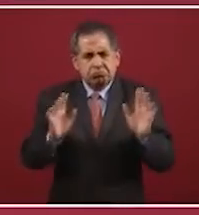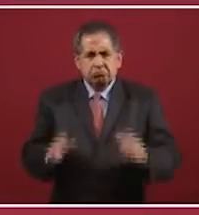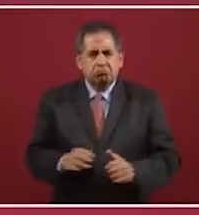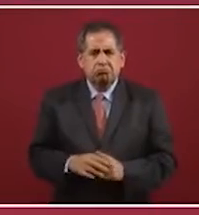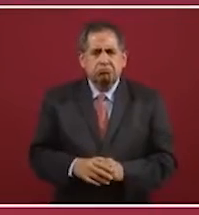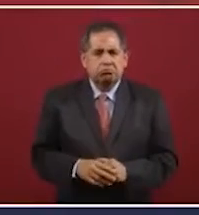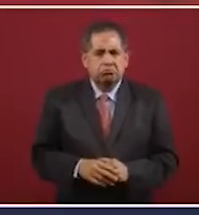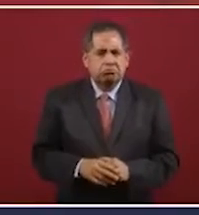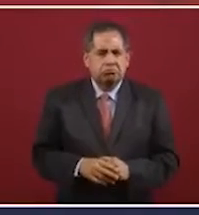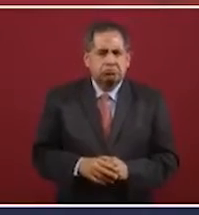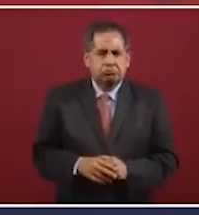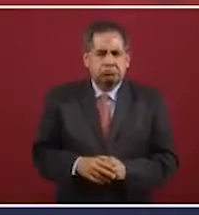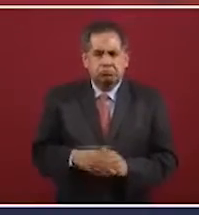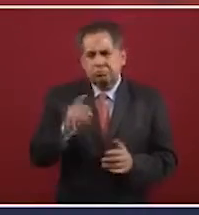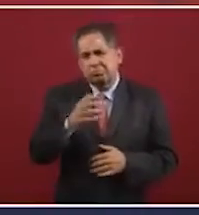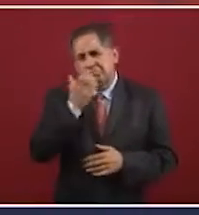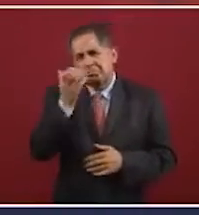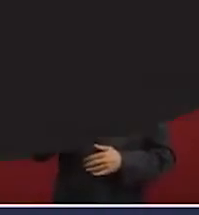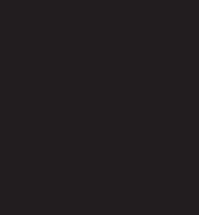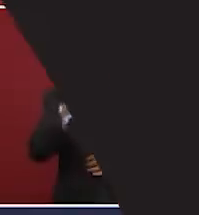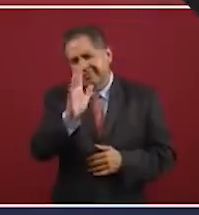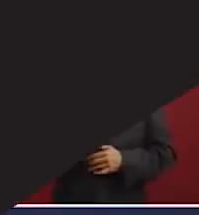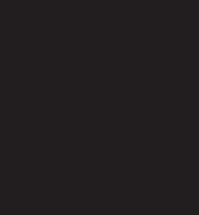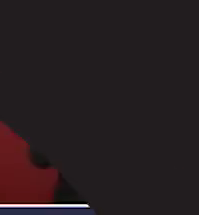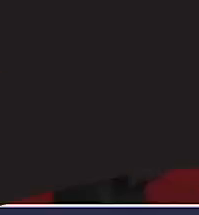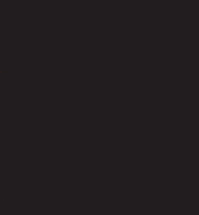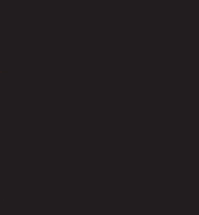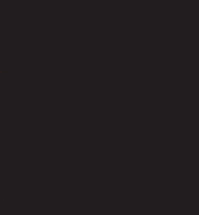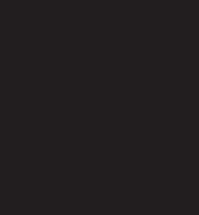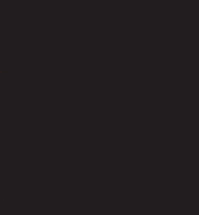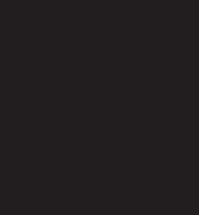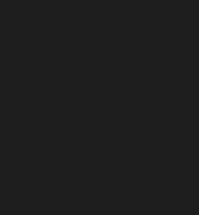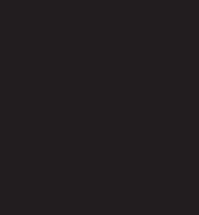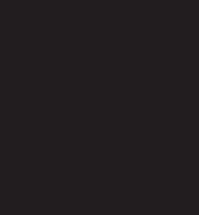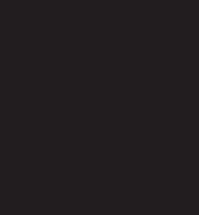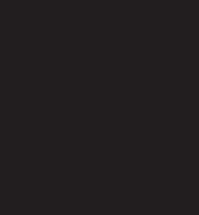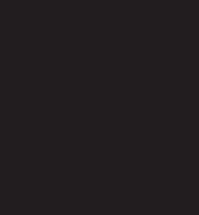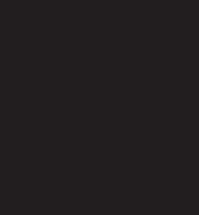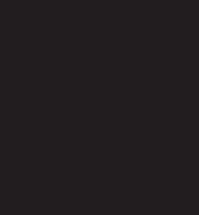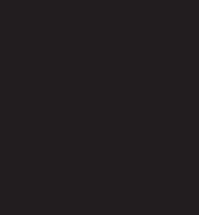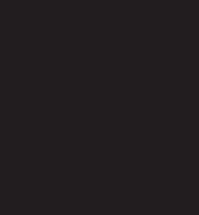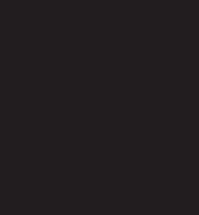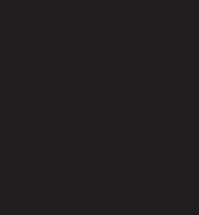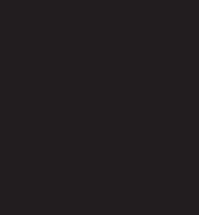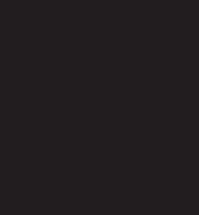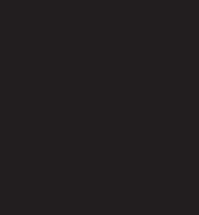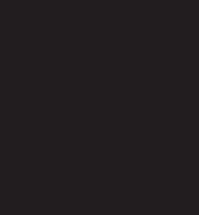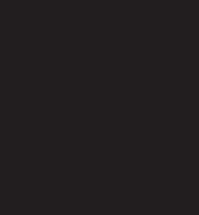Estoy acostumbrado también ya a este tipo de cosas.